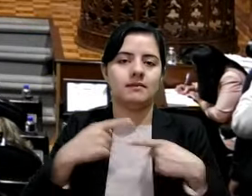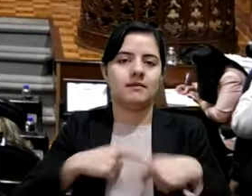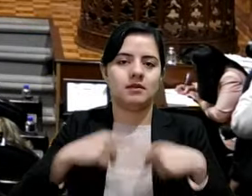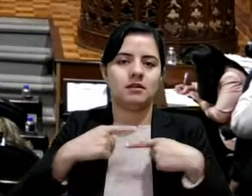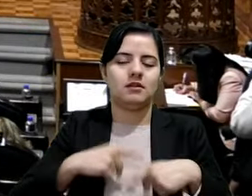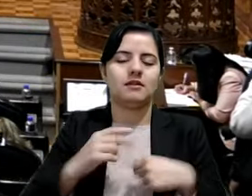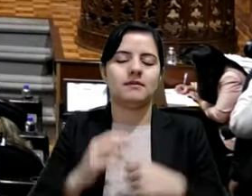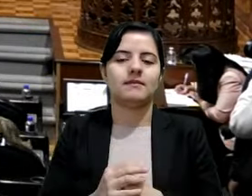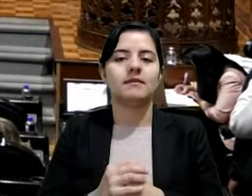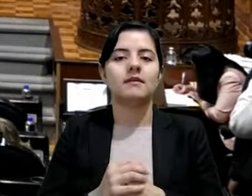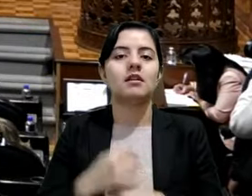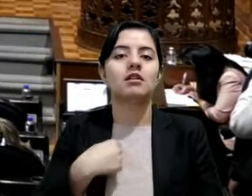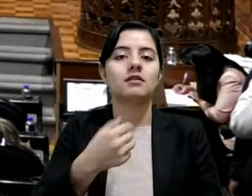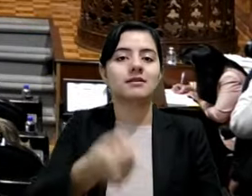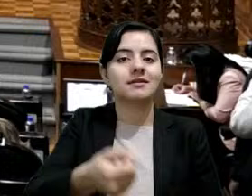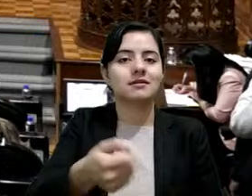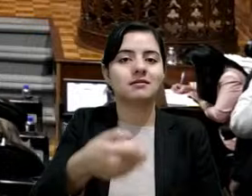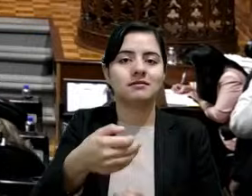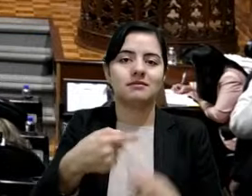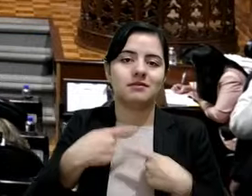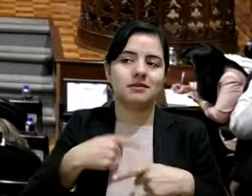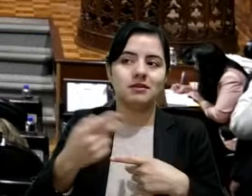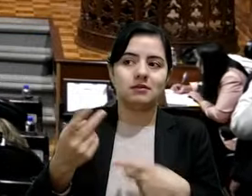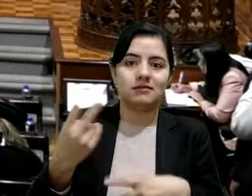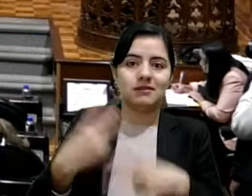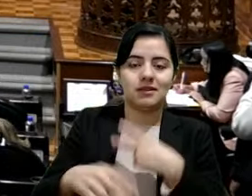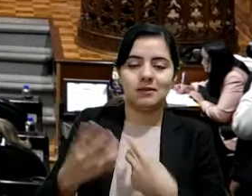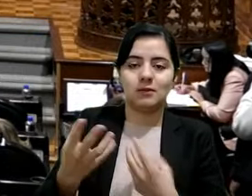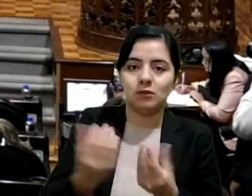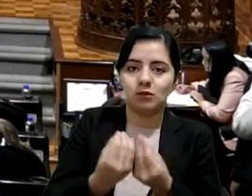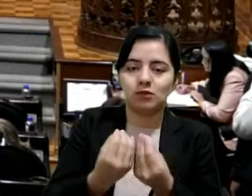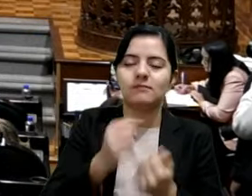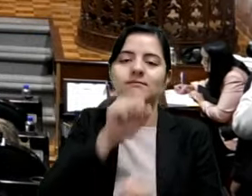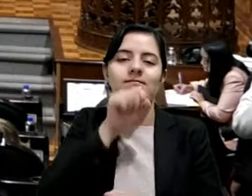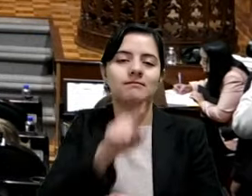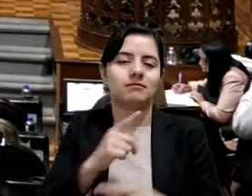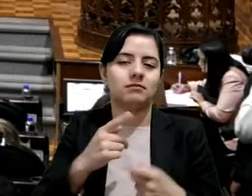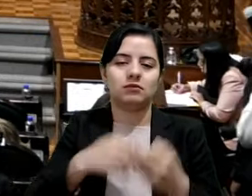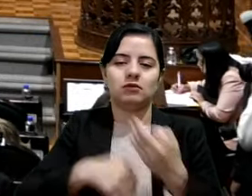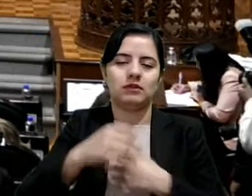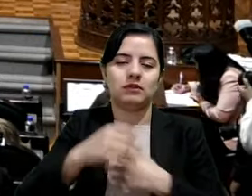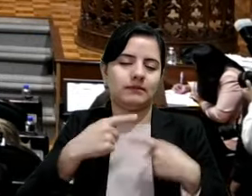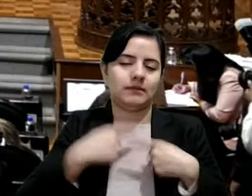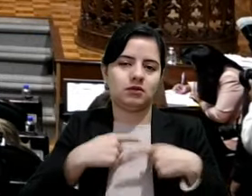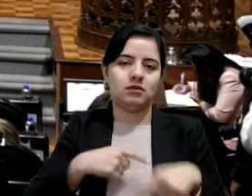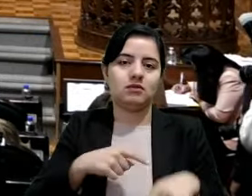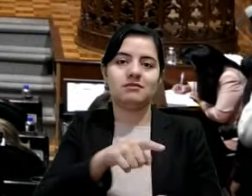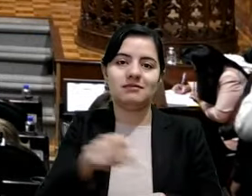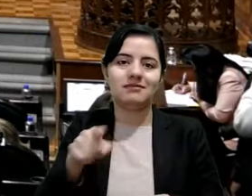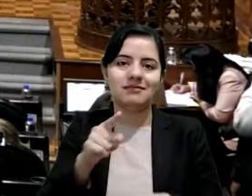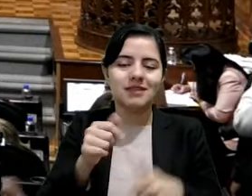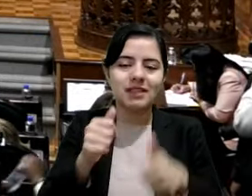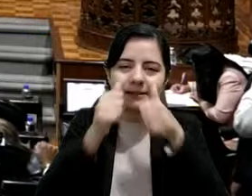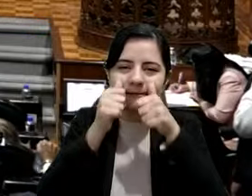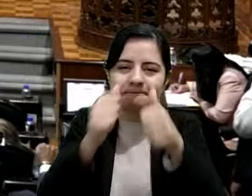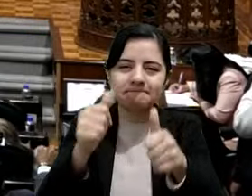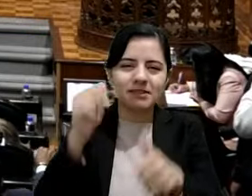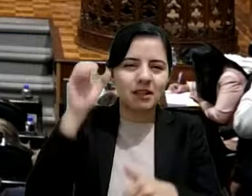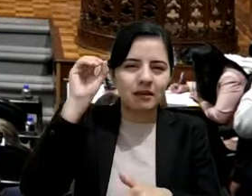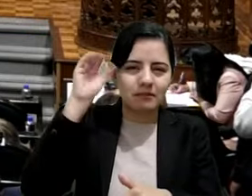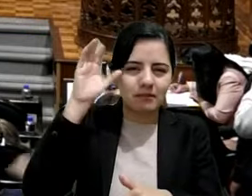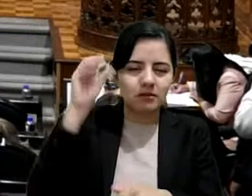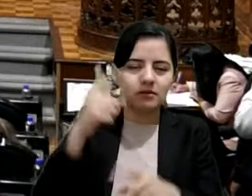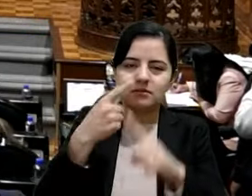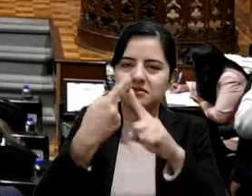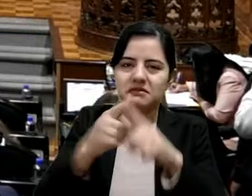quien nos acompañan en este recinto y también a todas las personas que nos siguen la transmisión en las diferentes medios